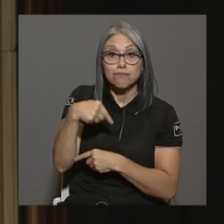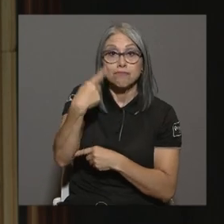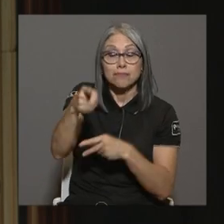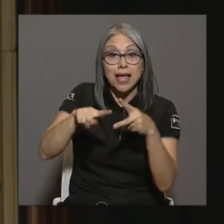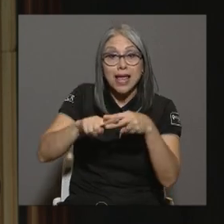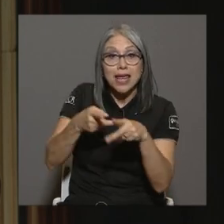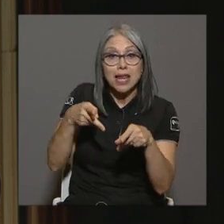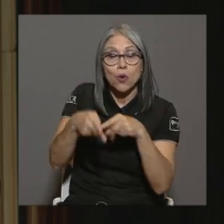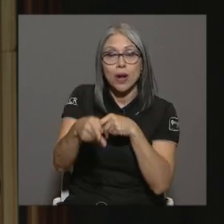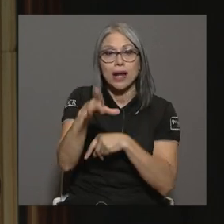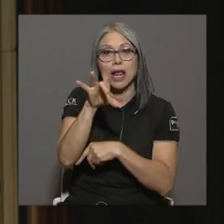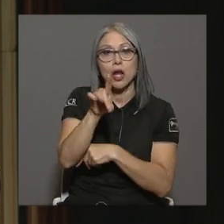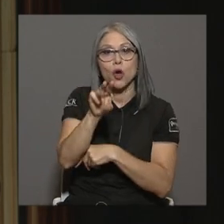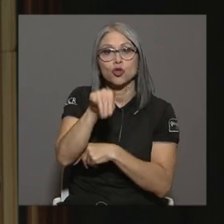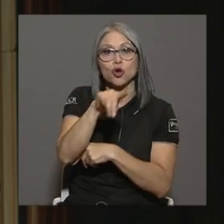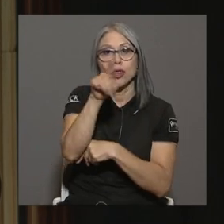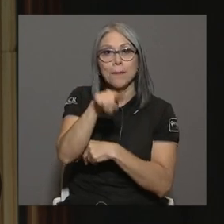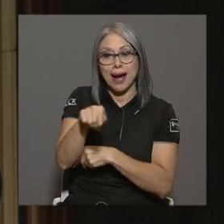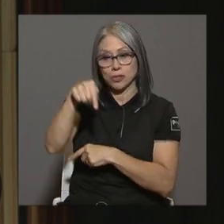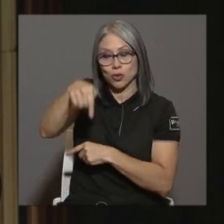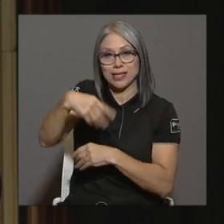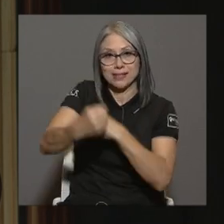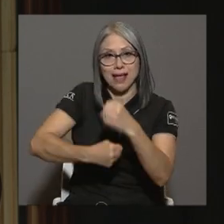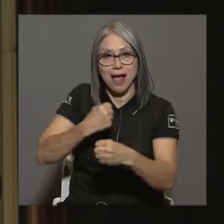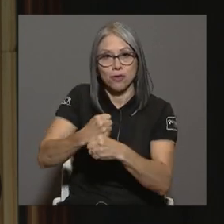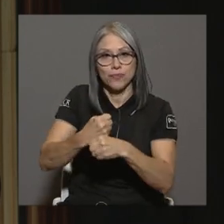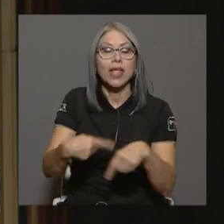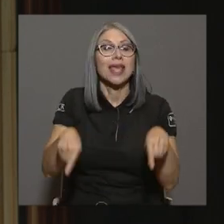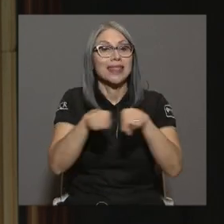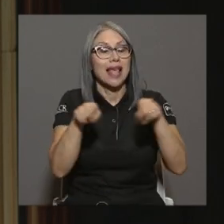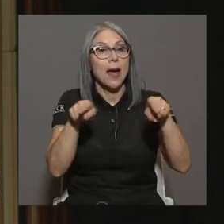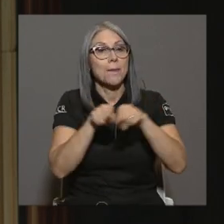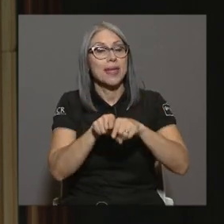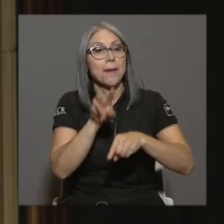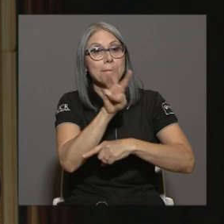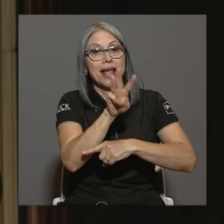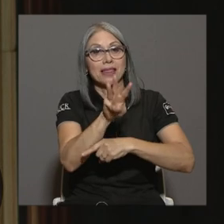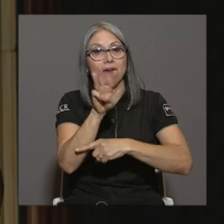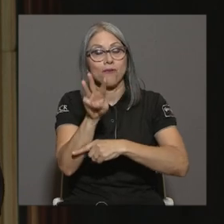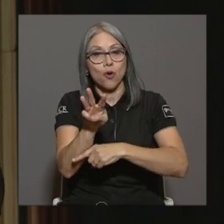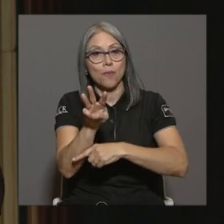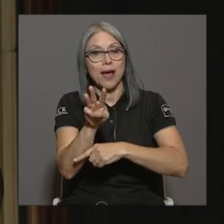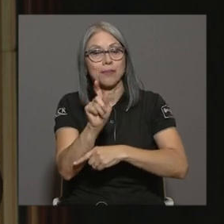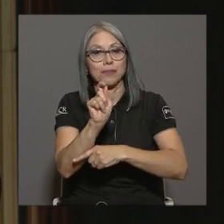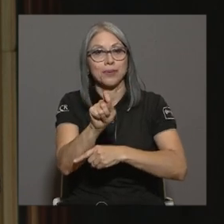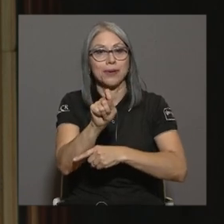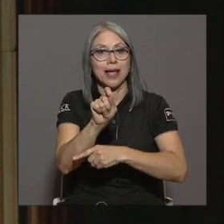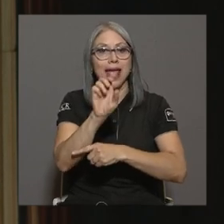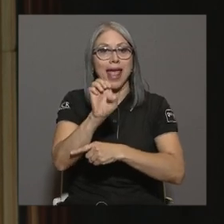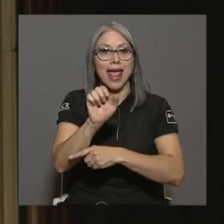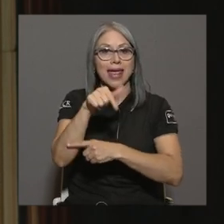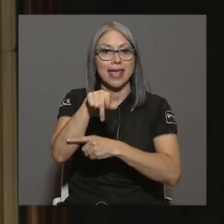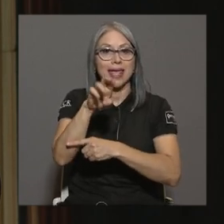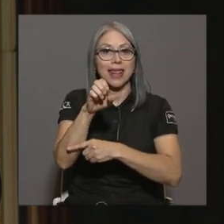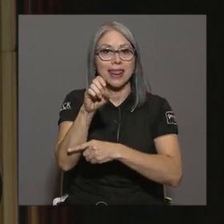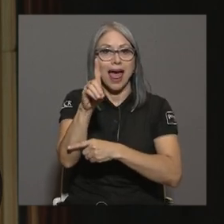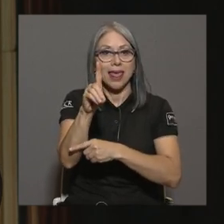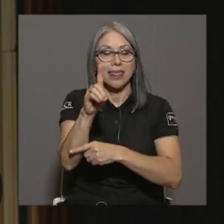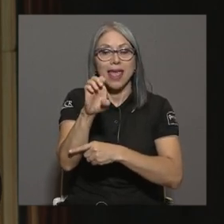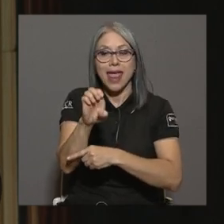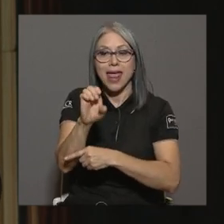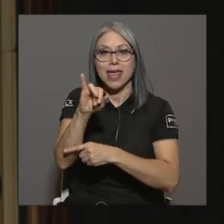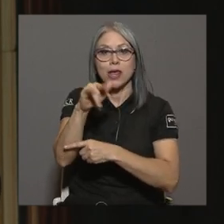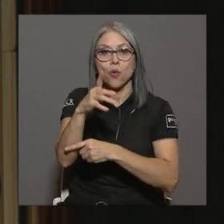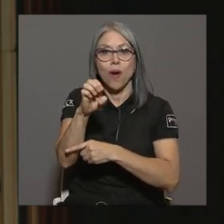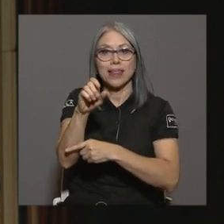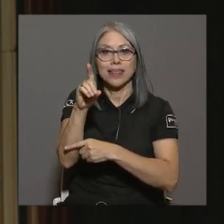el 8 de marzo del año en curso, así como la plataforma digital Equidad e Igualdad UCR,